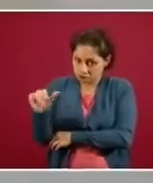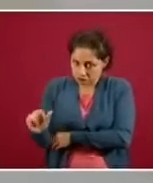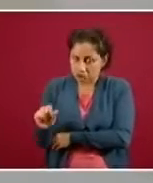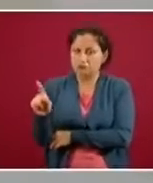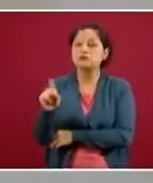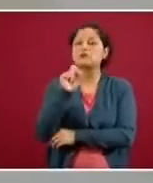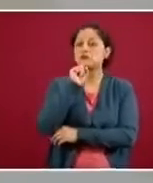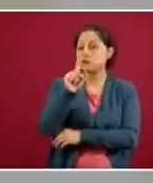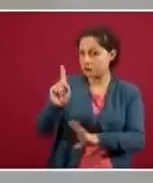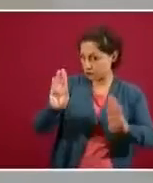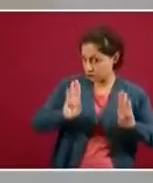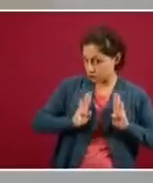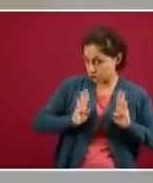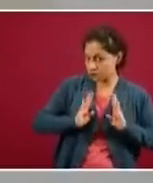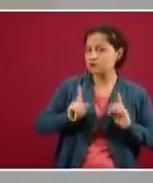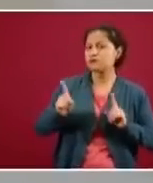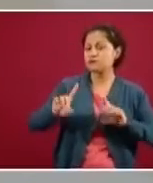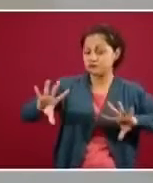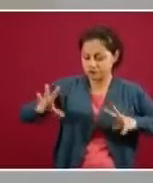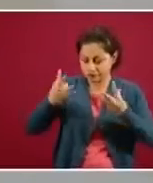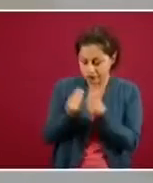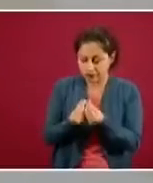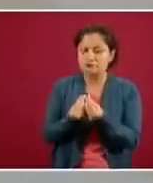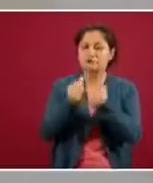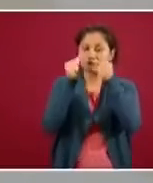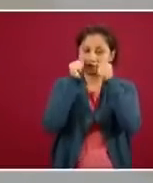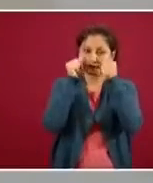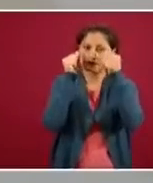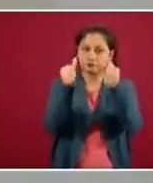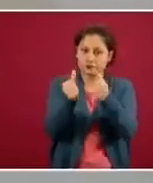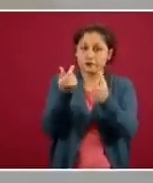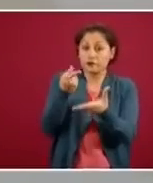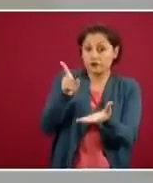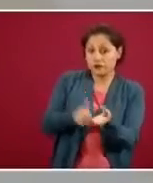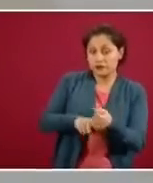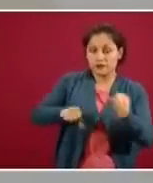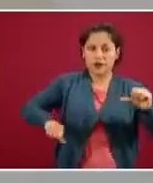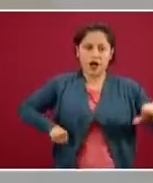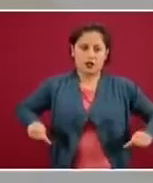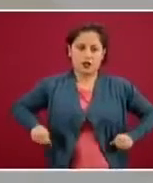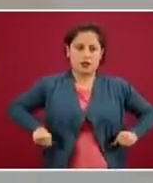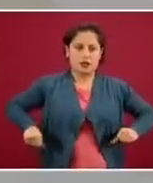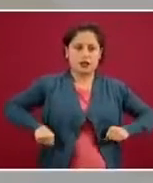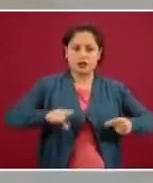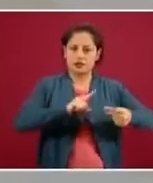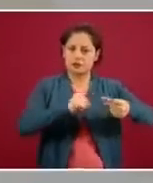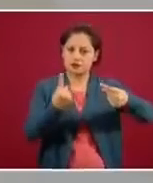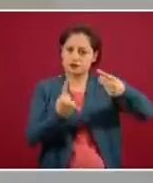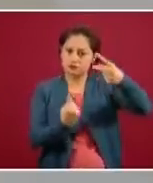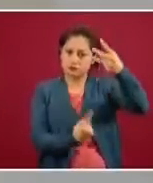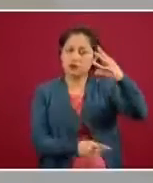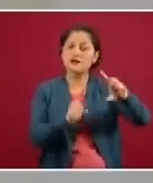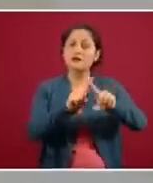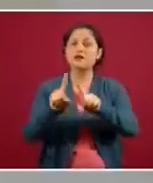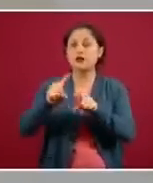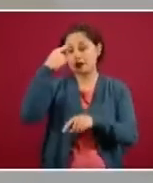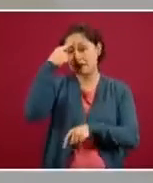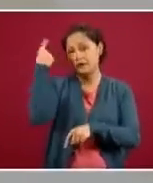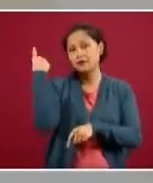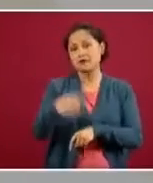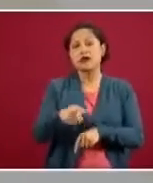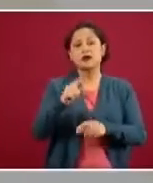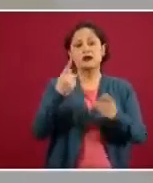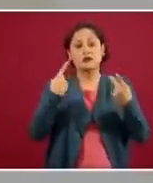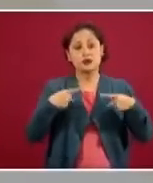con las Fuerzas Armadas. Hay distintos elementos para garantizar la seguridad de las personas y de las instalaciones y de